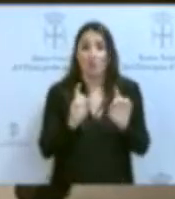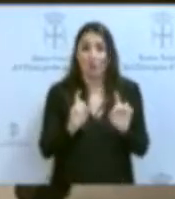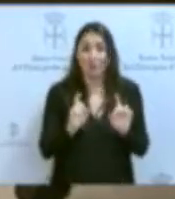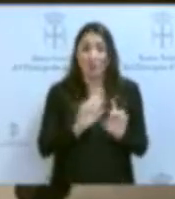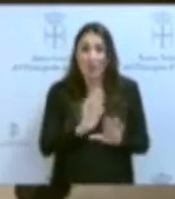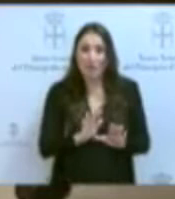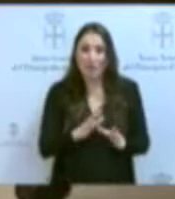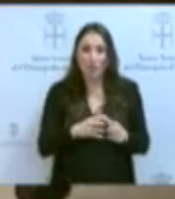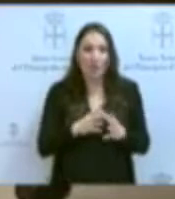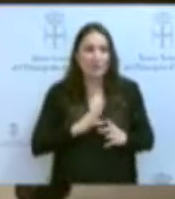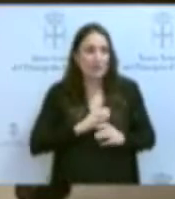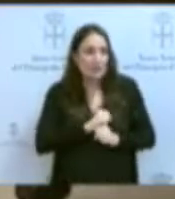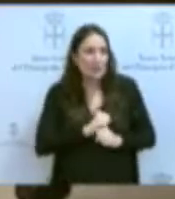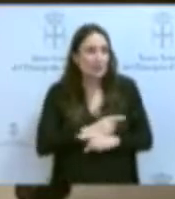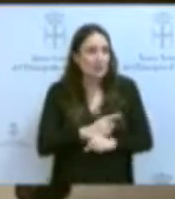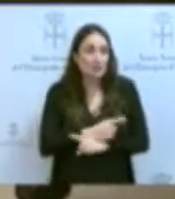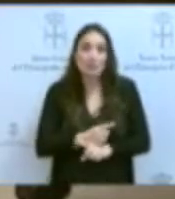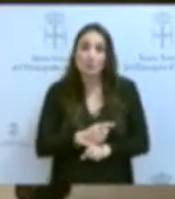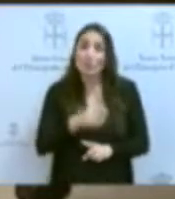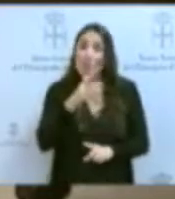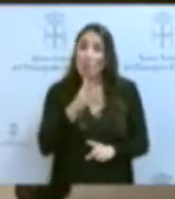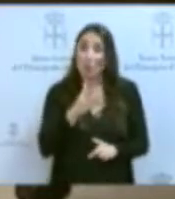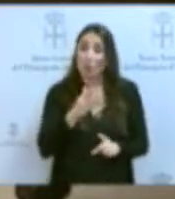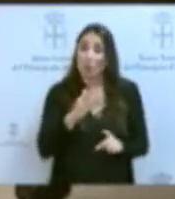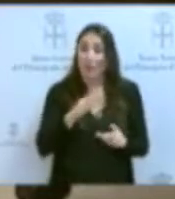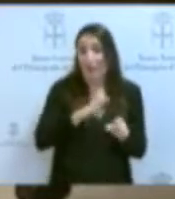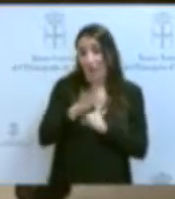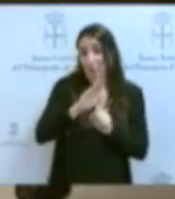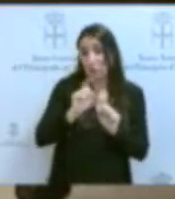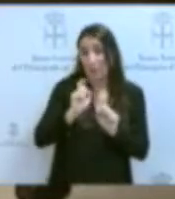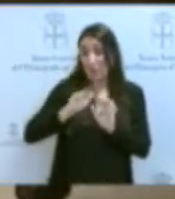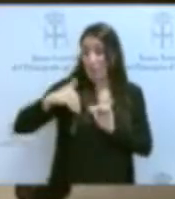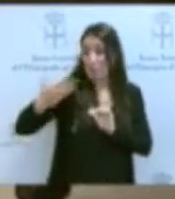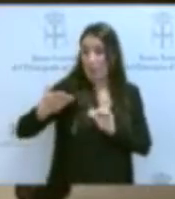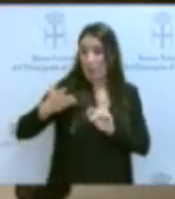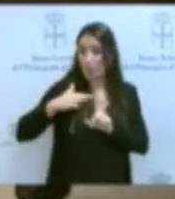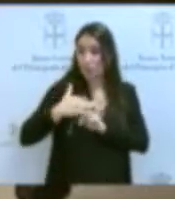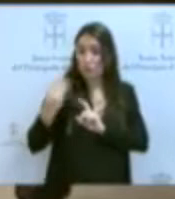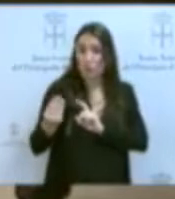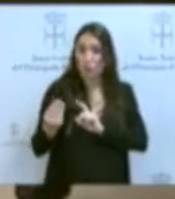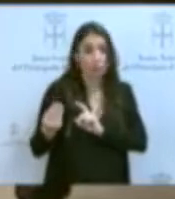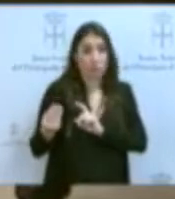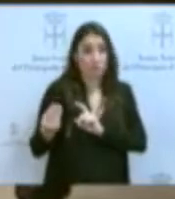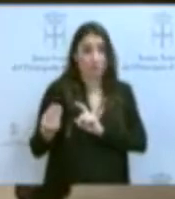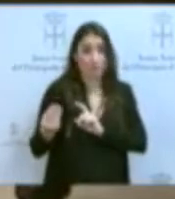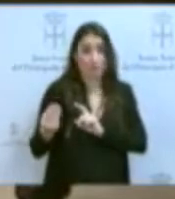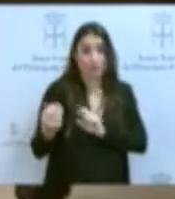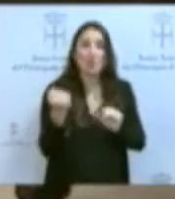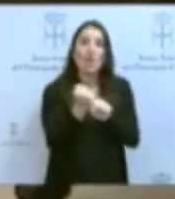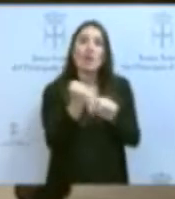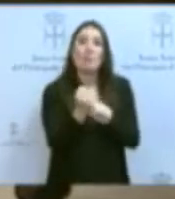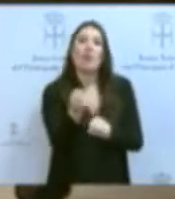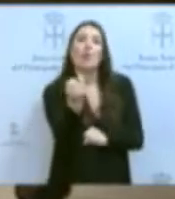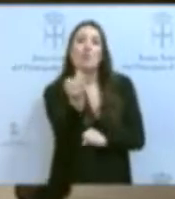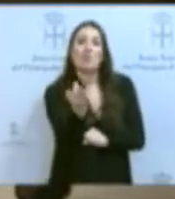fuera del ámbito educativo no va a mejor. No va mejor. El empleo, de nada sirve que se den cifras de creación